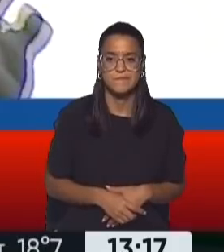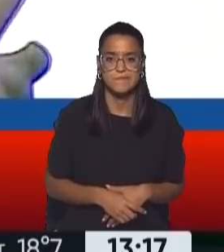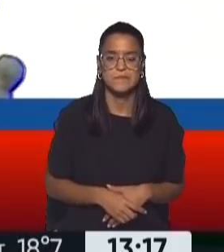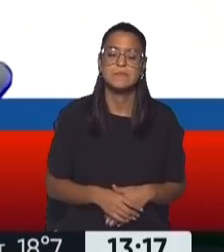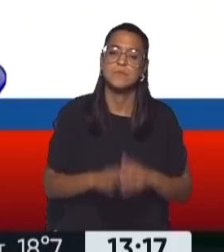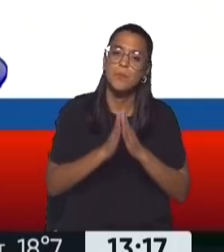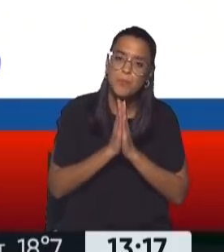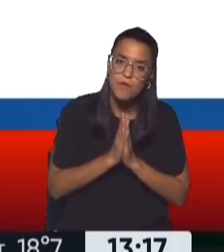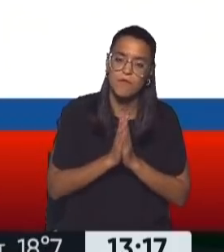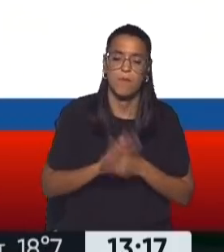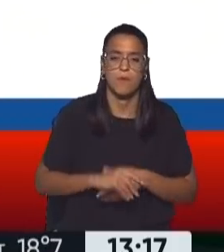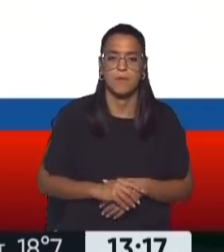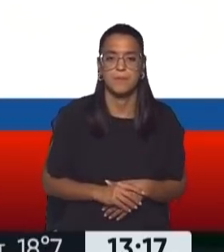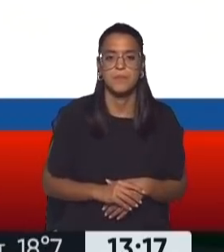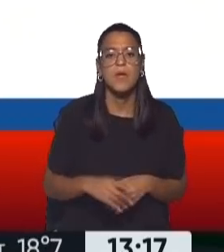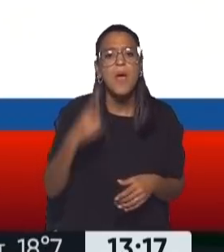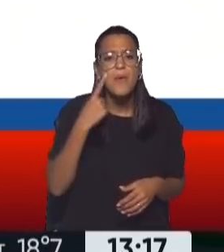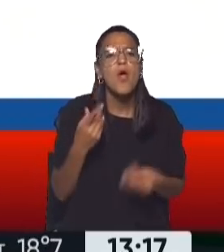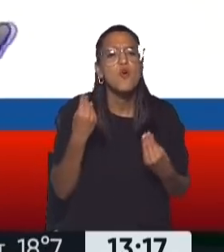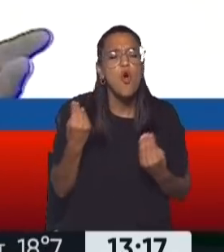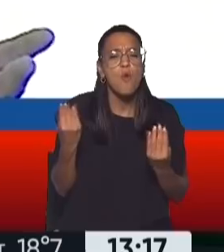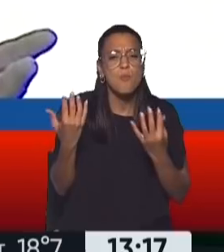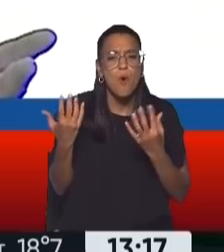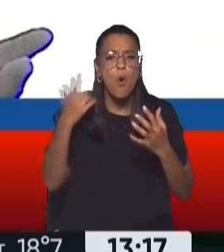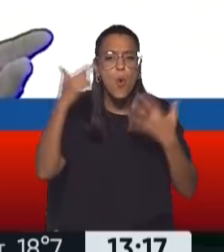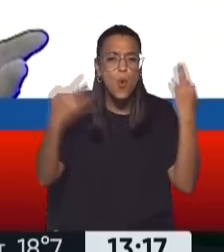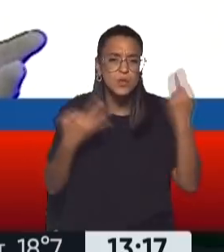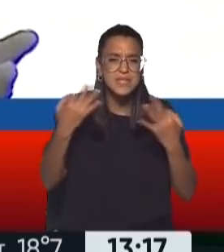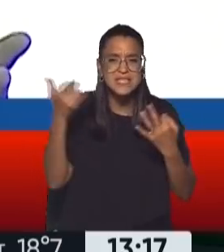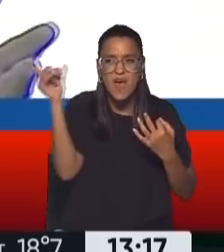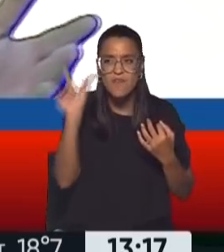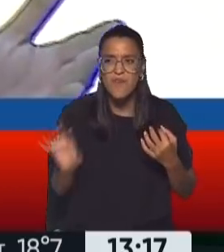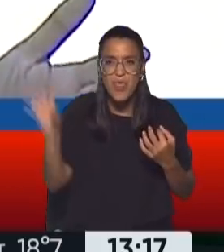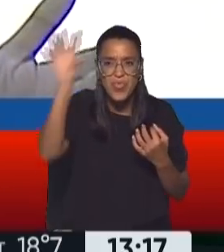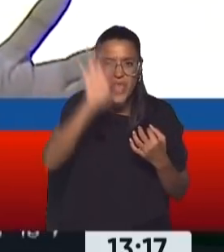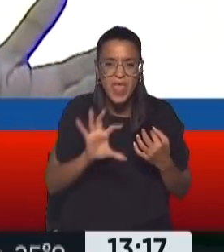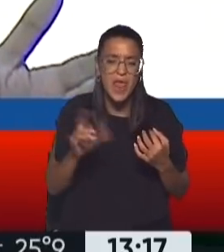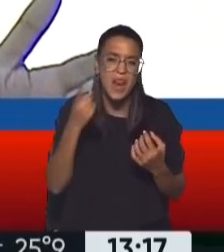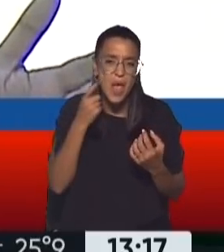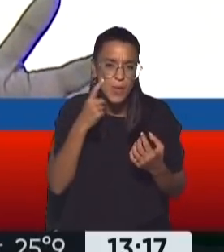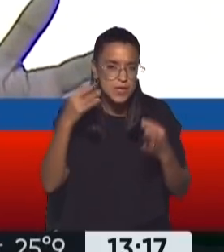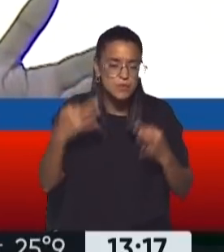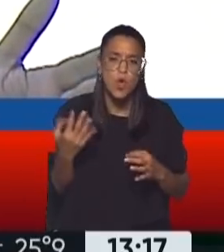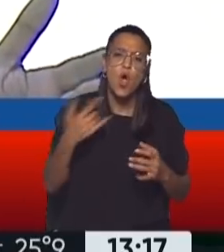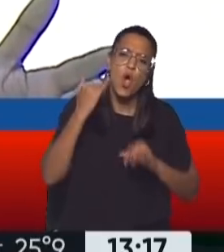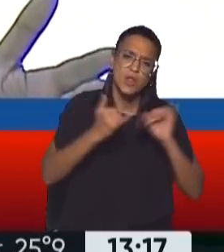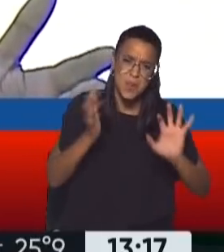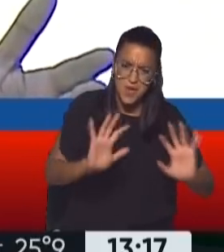que por favor revisemos cómo funciona la justicia federal en la Argentina, que no hace falta mucho